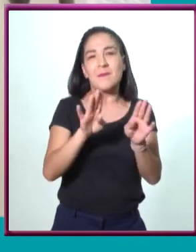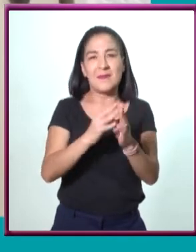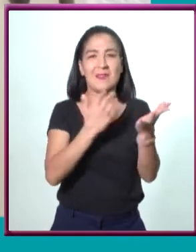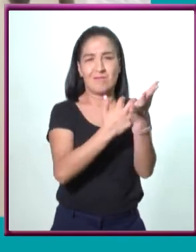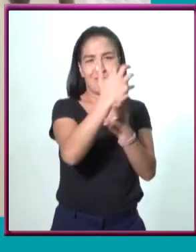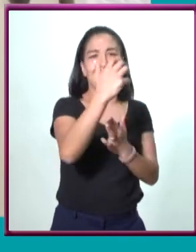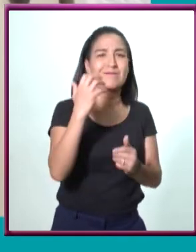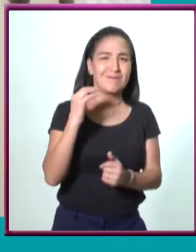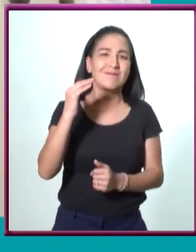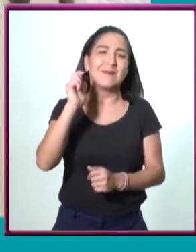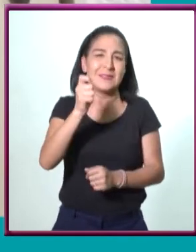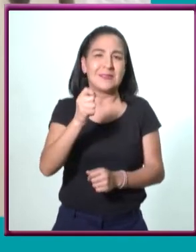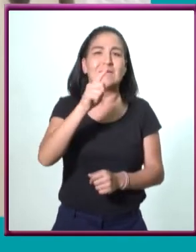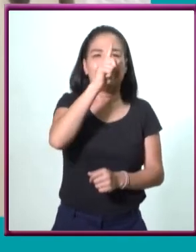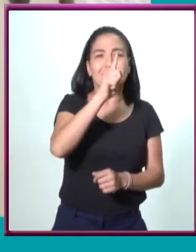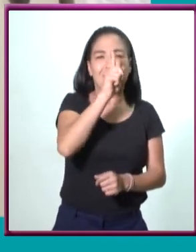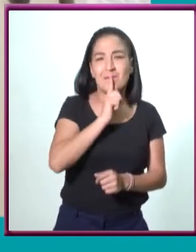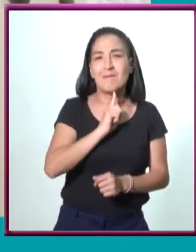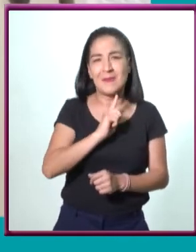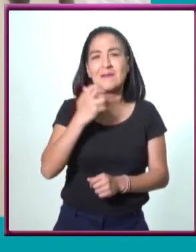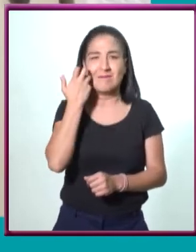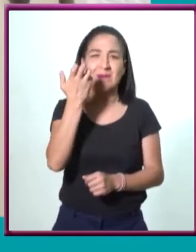ser una forma de mentir porque